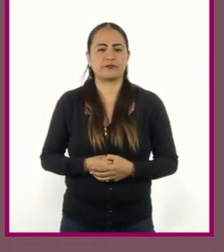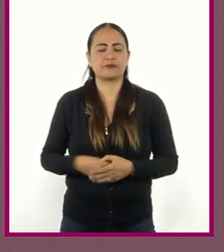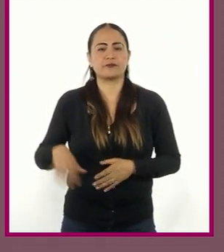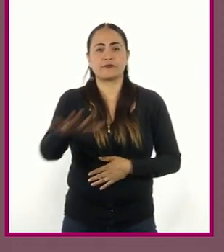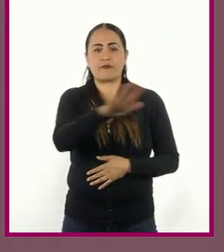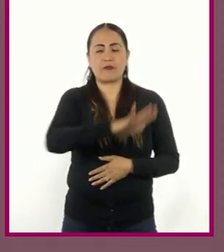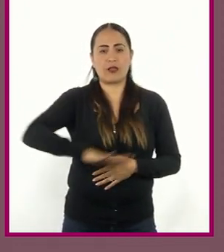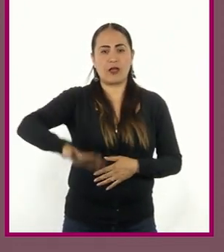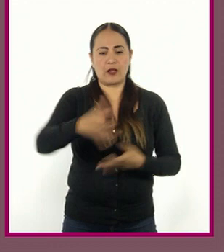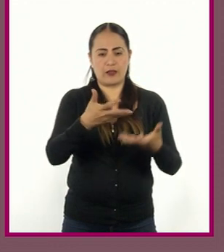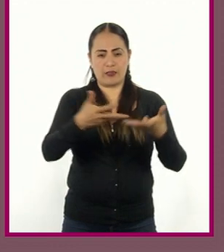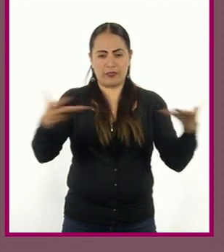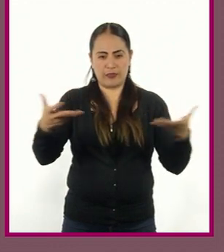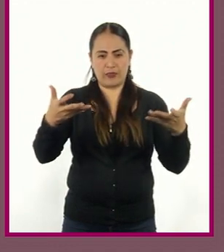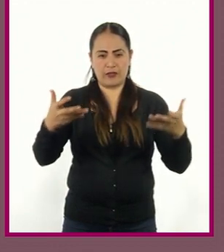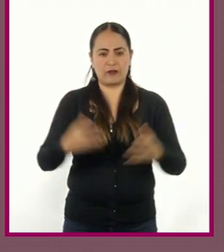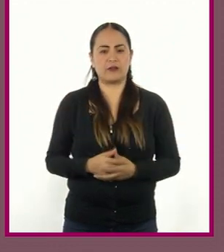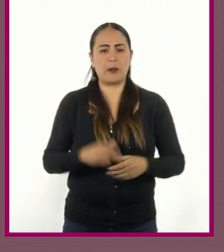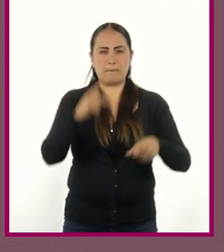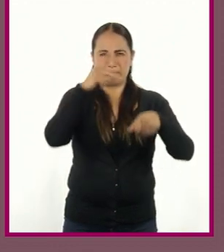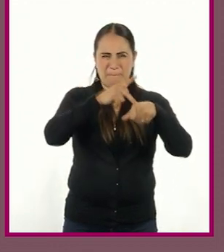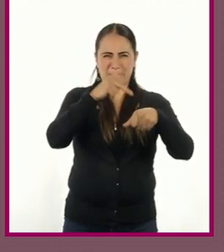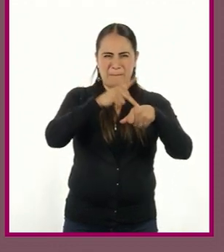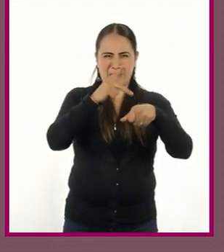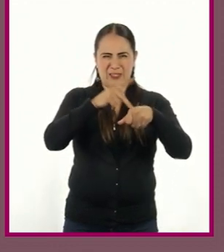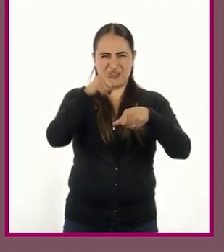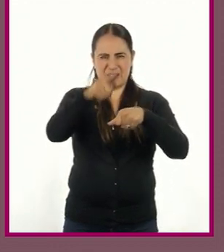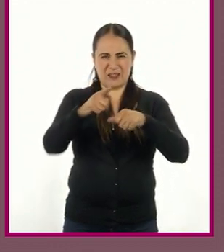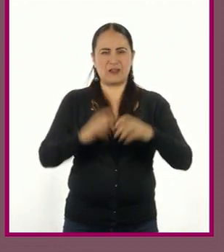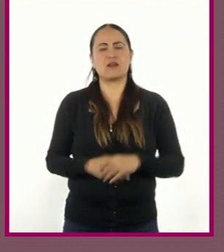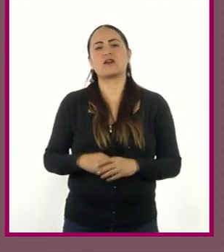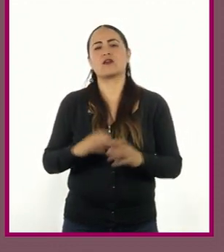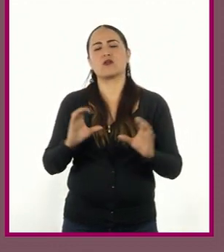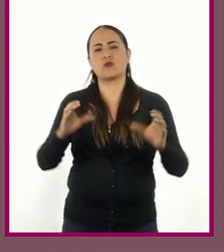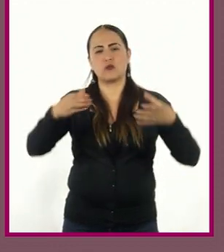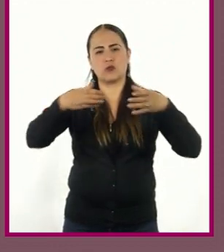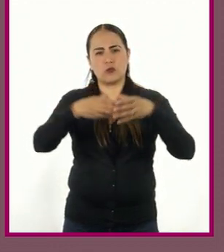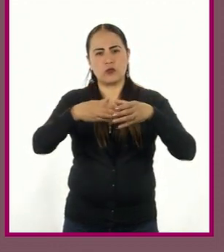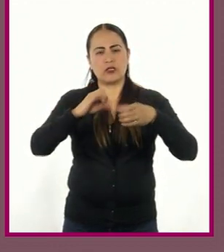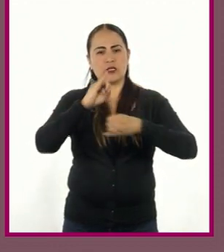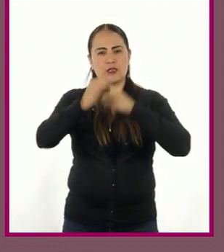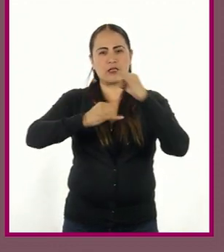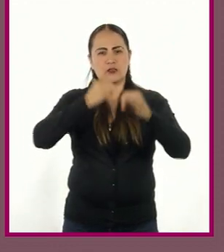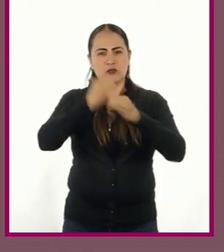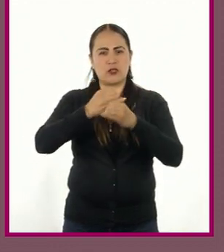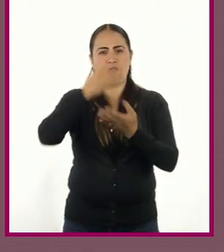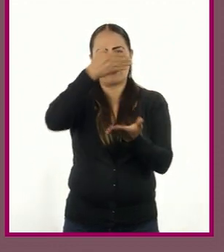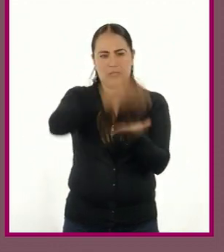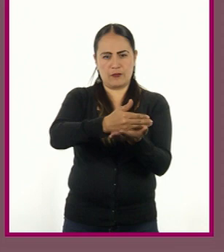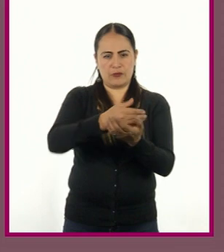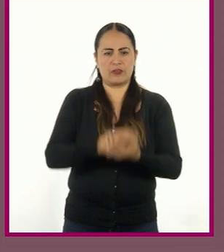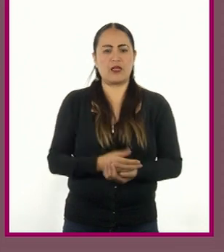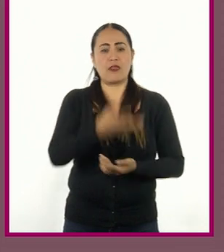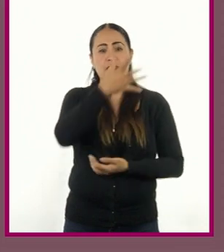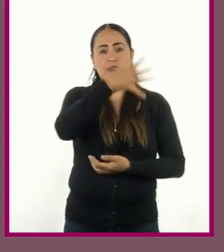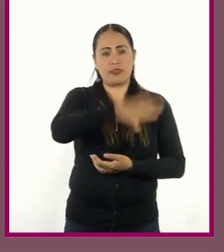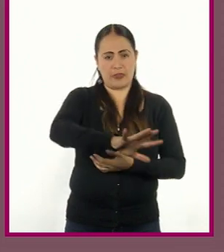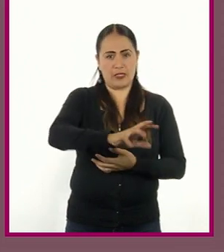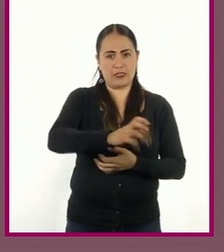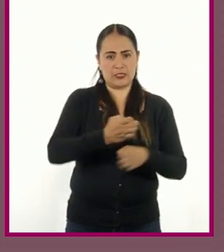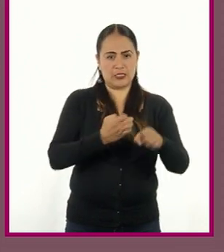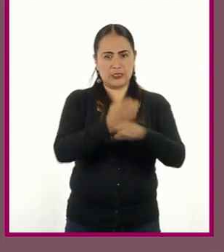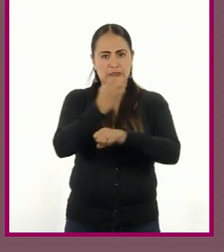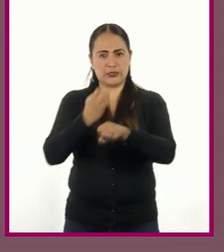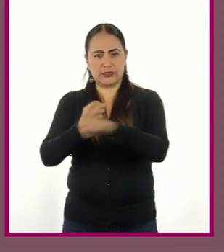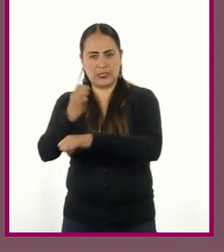terreno por monumentos fijados por la Comisión Internacional de Límites. Los 10 estados fronterizos, con una